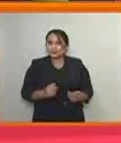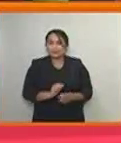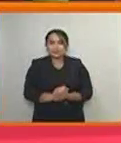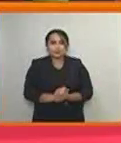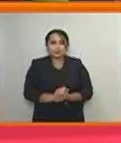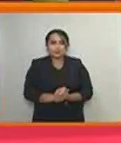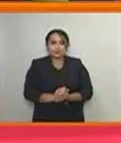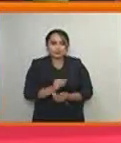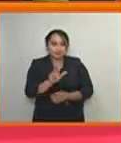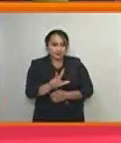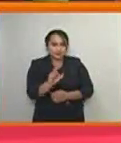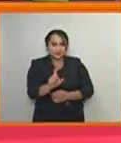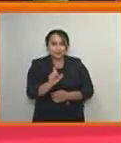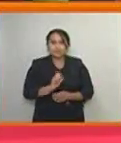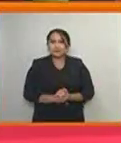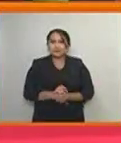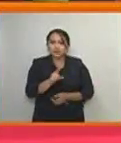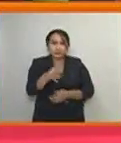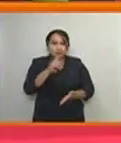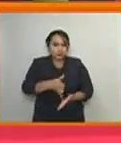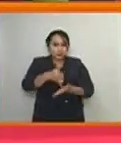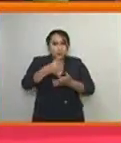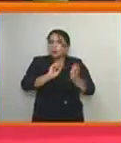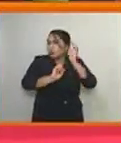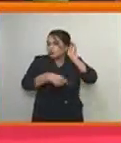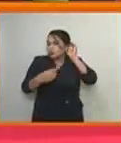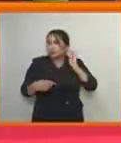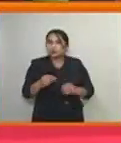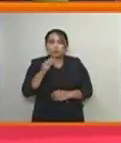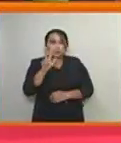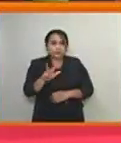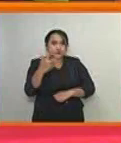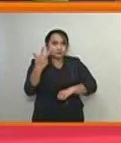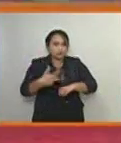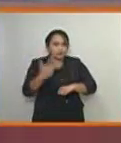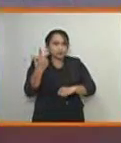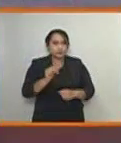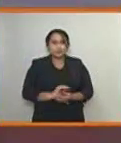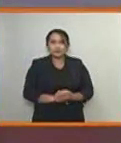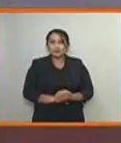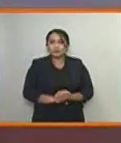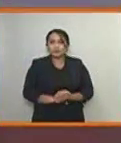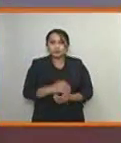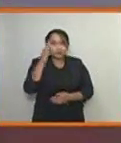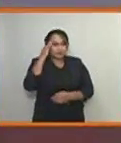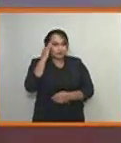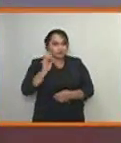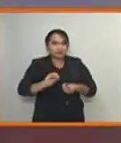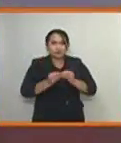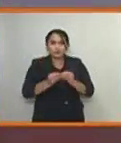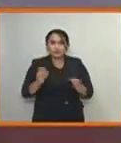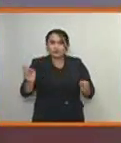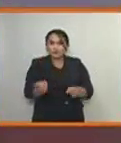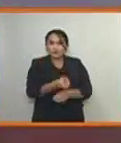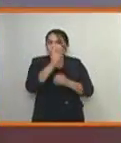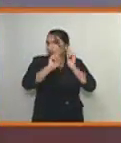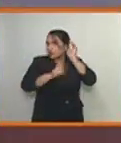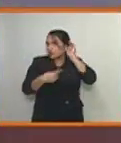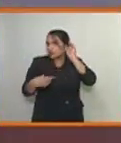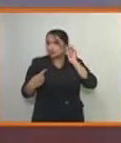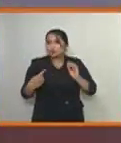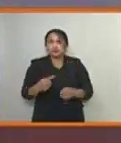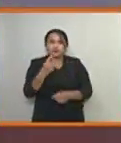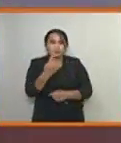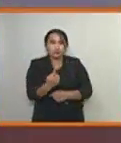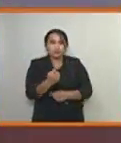Y ese es 3X. Hoy tu premio de la diaria es multiplicado 3 veces. Vamos a conocer a continuación el número ganador para más